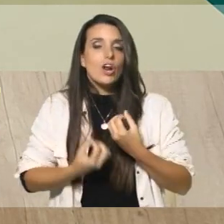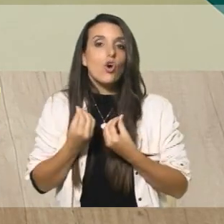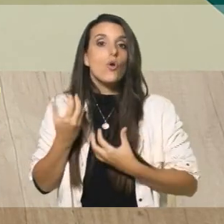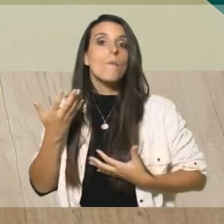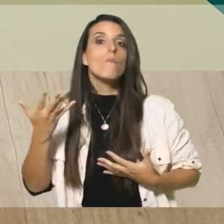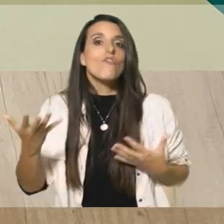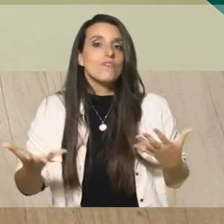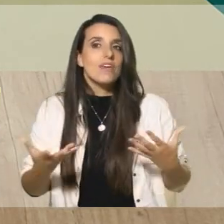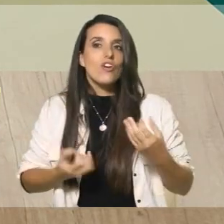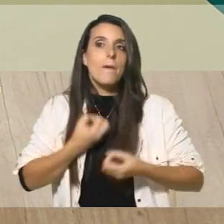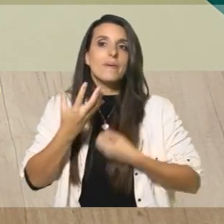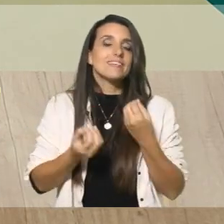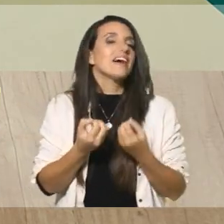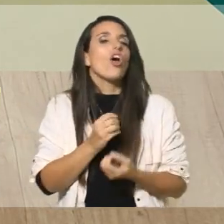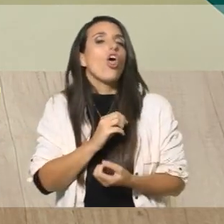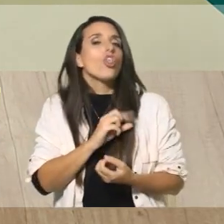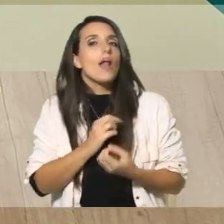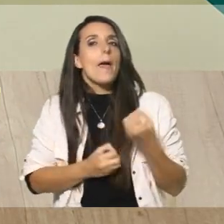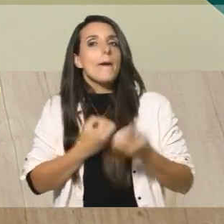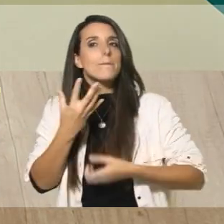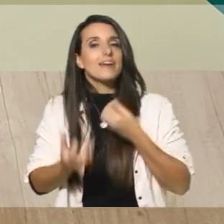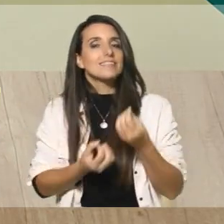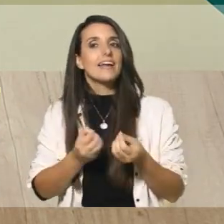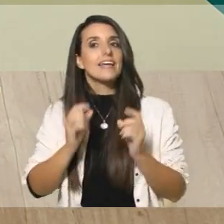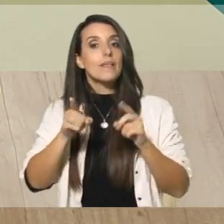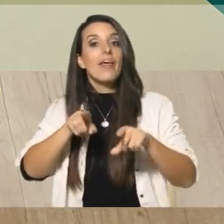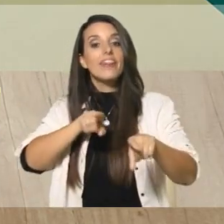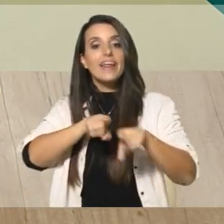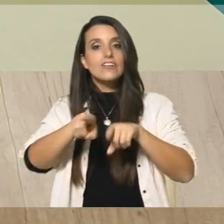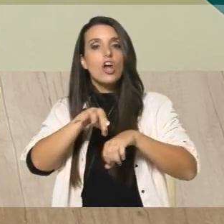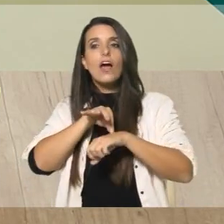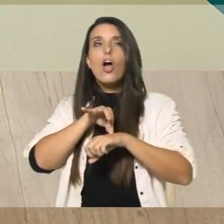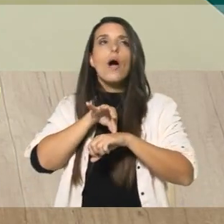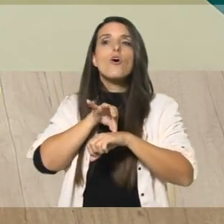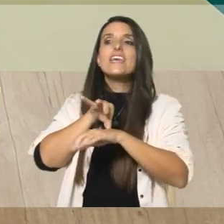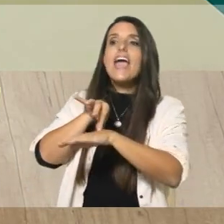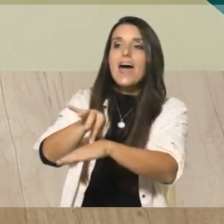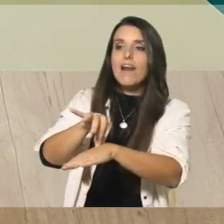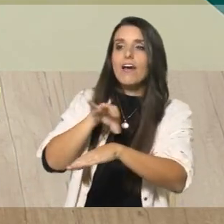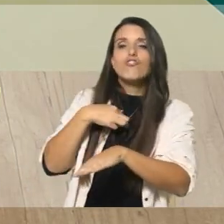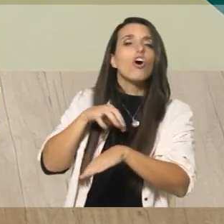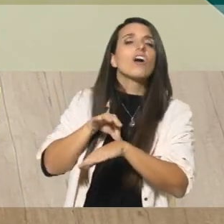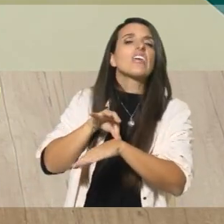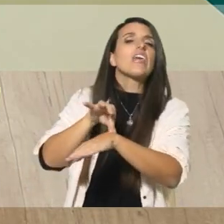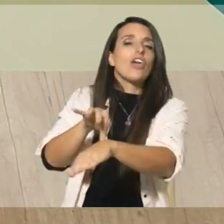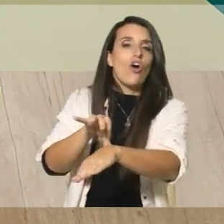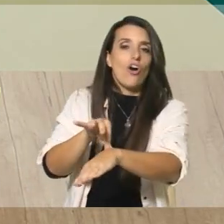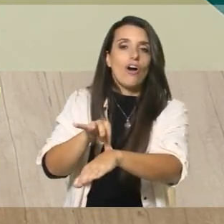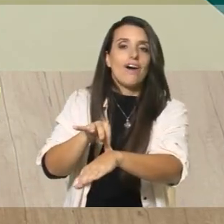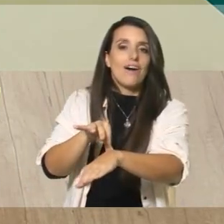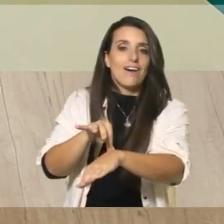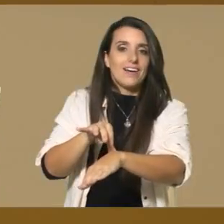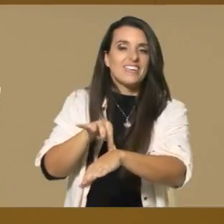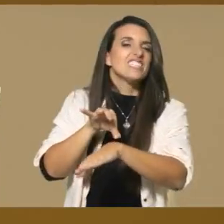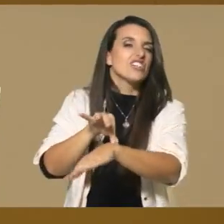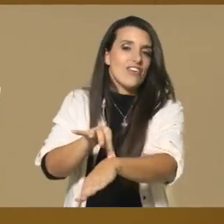movimientos esa dolencia y desde la dirección guiar esa composición para que tenga una lectura y un